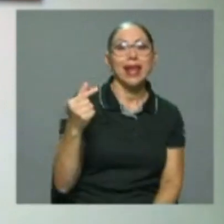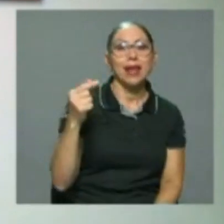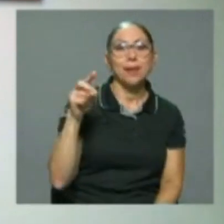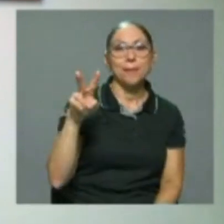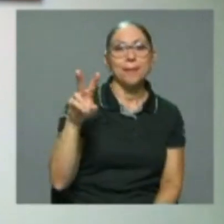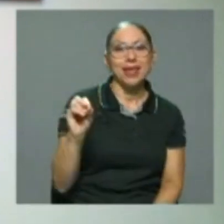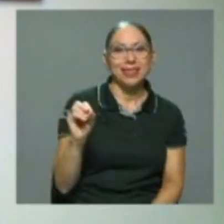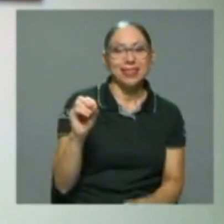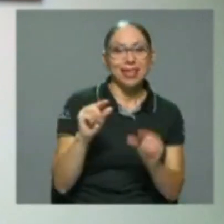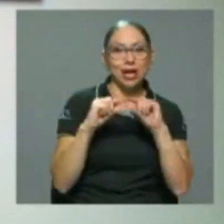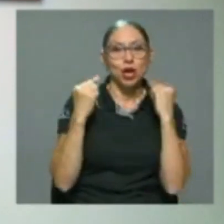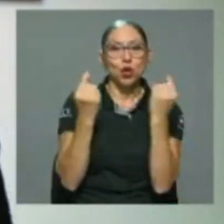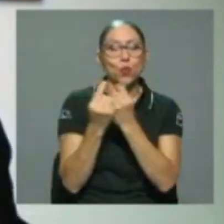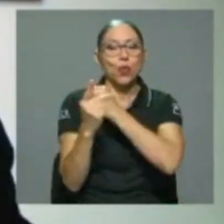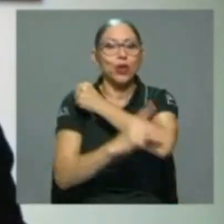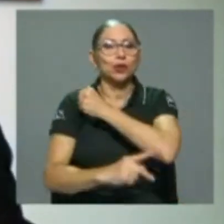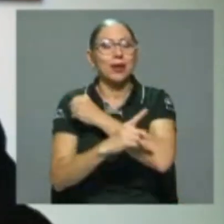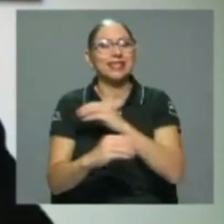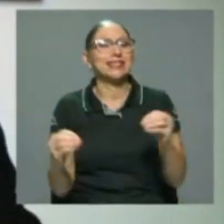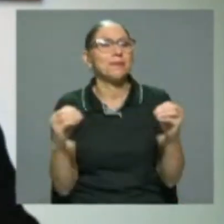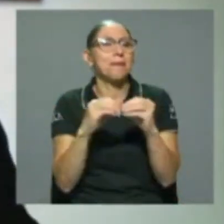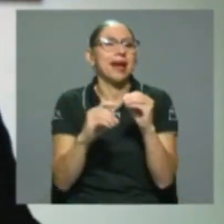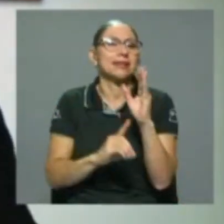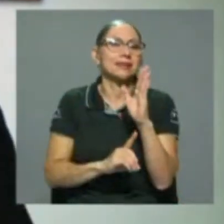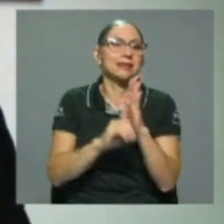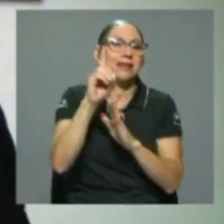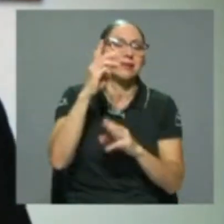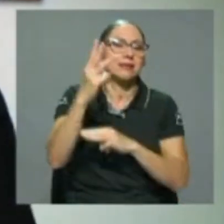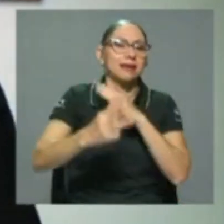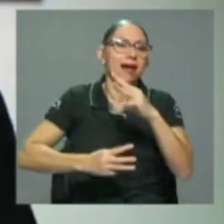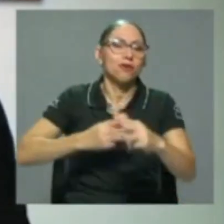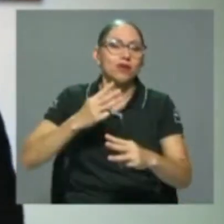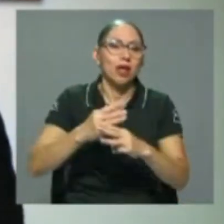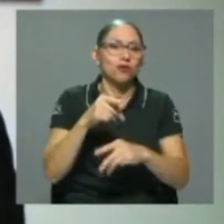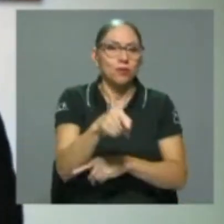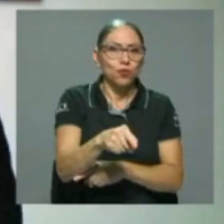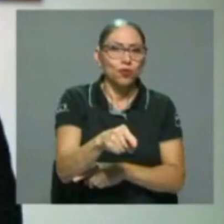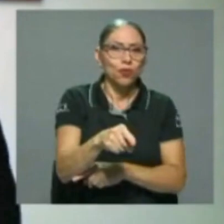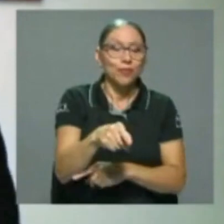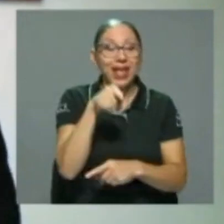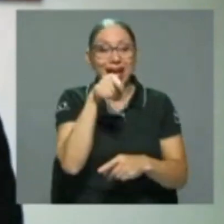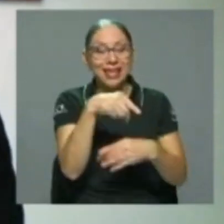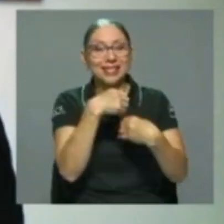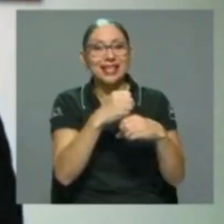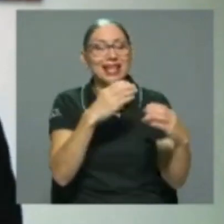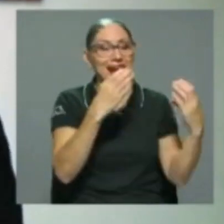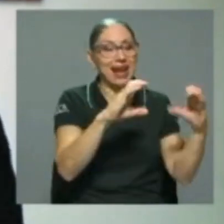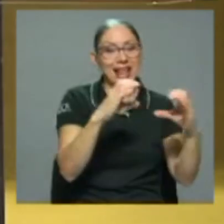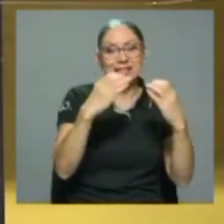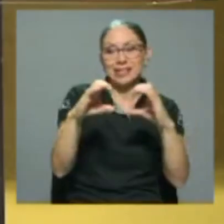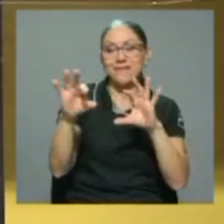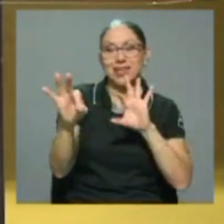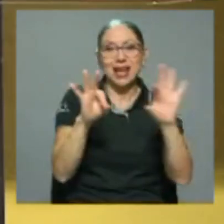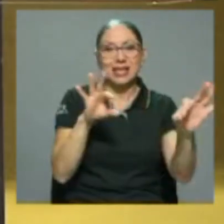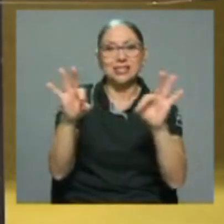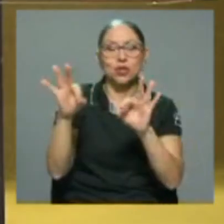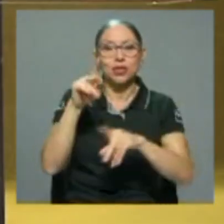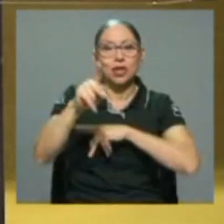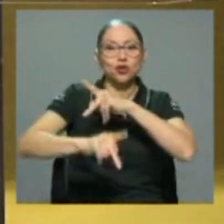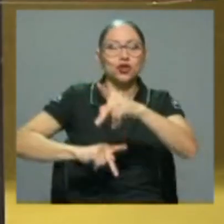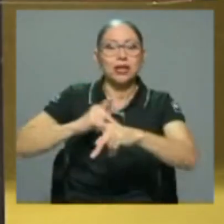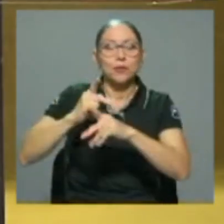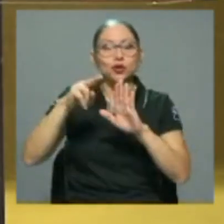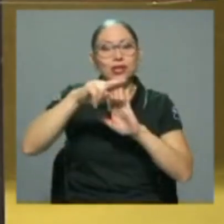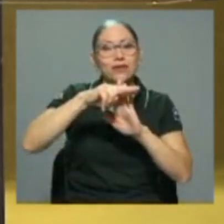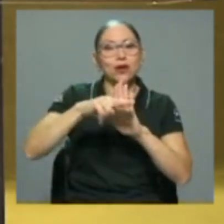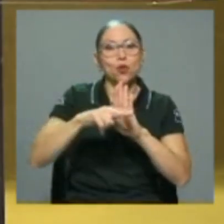más desarrollados del mundo, en donde se hacía una clasificación de los tipos de regulación que había. Desde